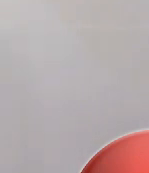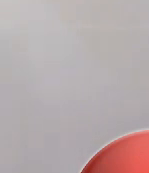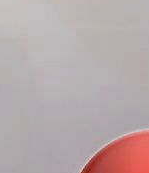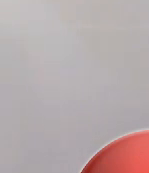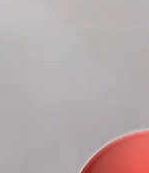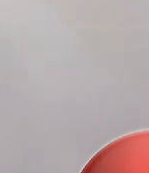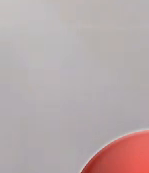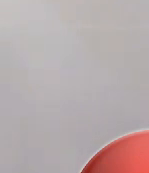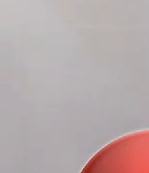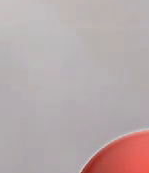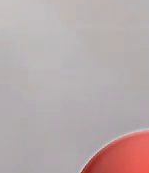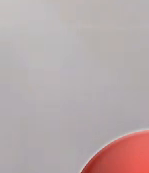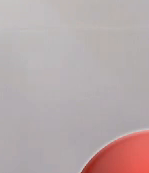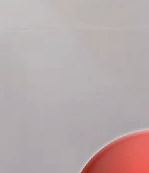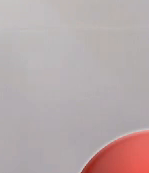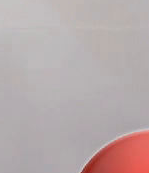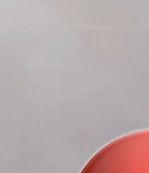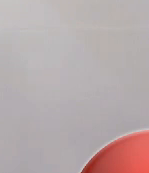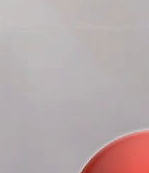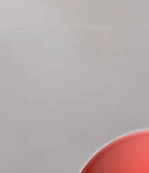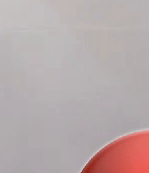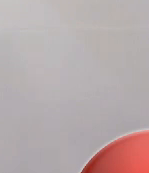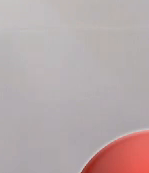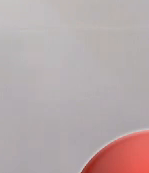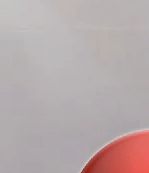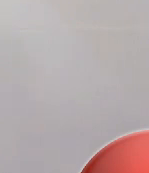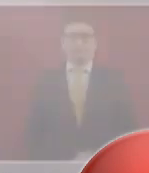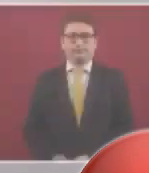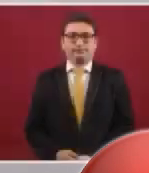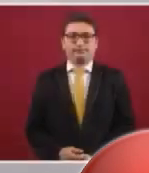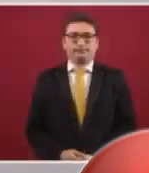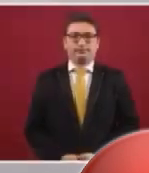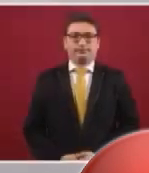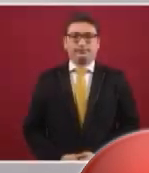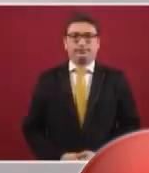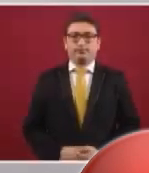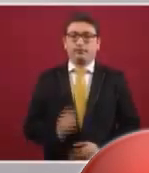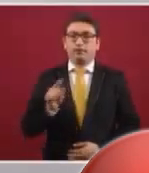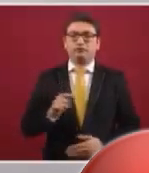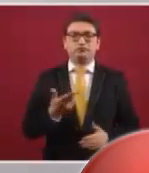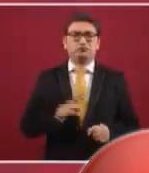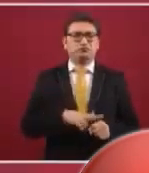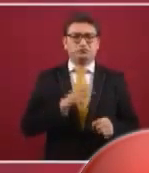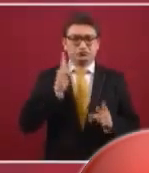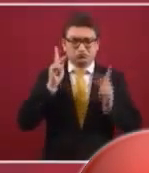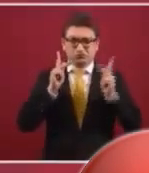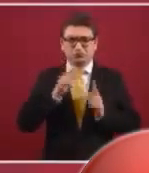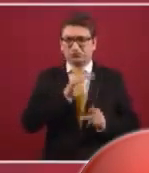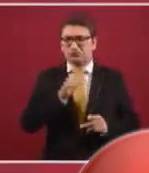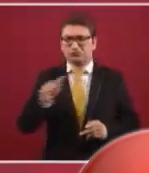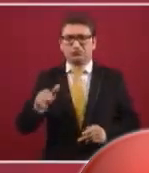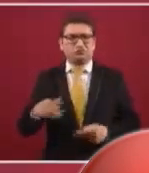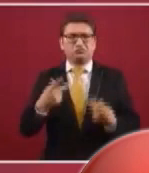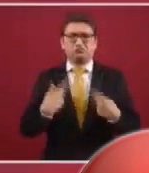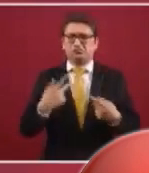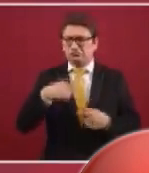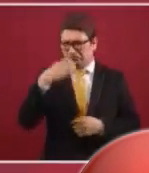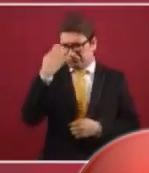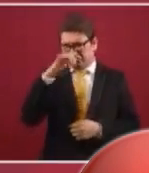y en varios hospitales no hay pediatras, no hay especialistas.